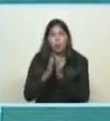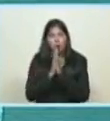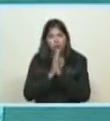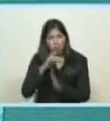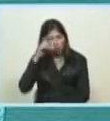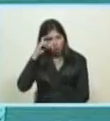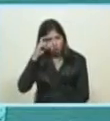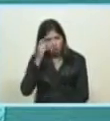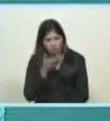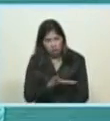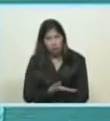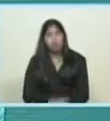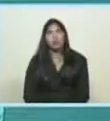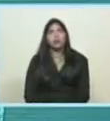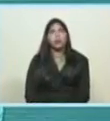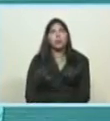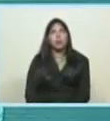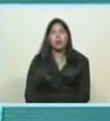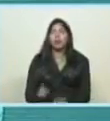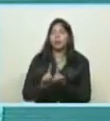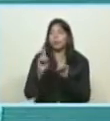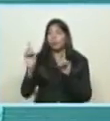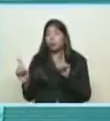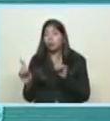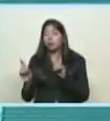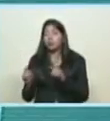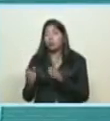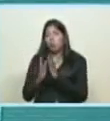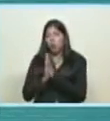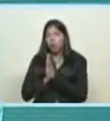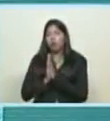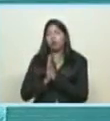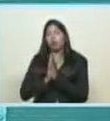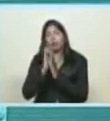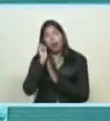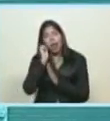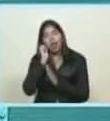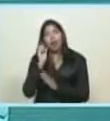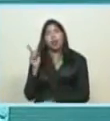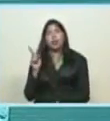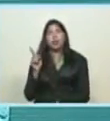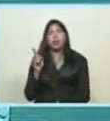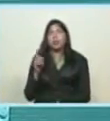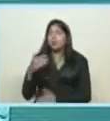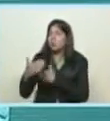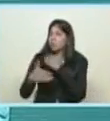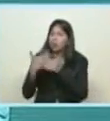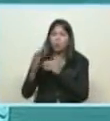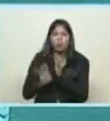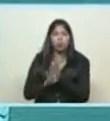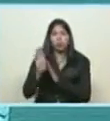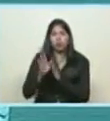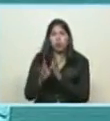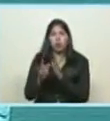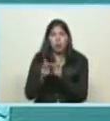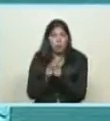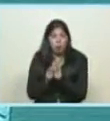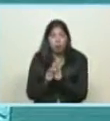favor, compañero, Blanca, le demos todo el apoyo para acelerar, ampliar los planes